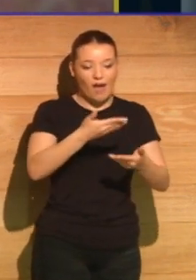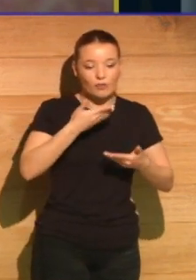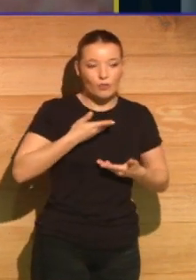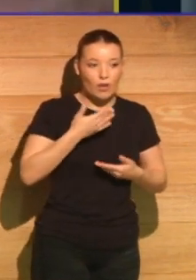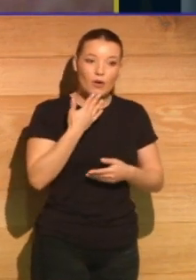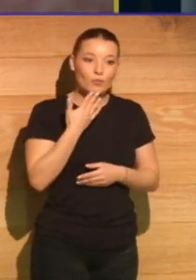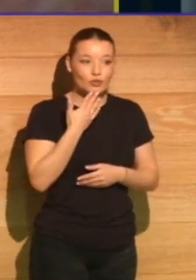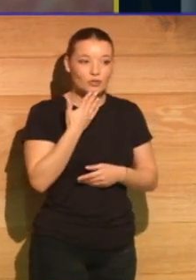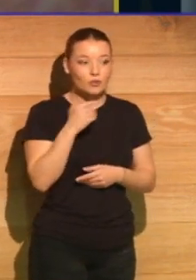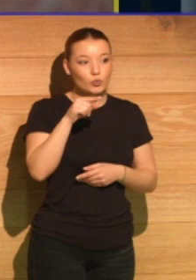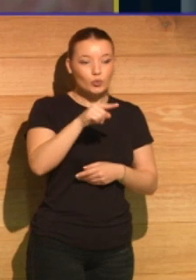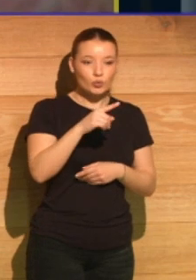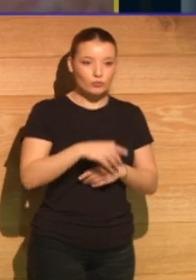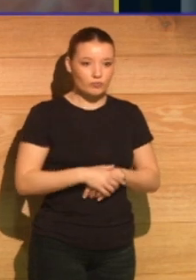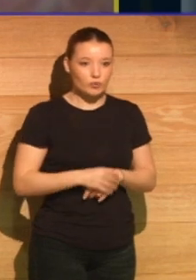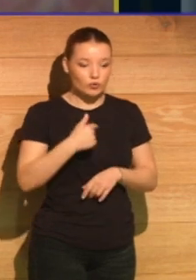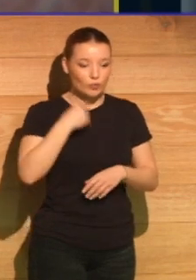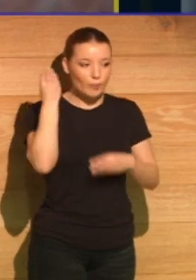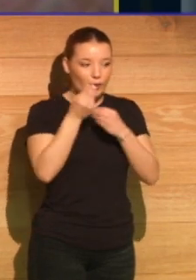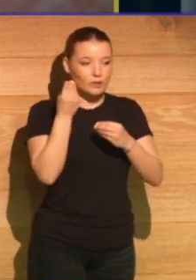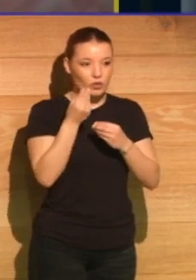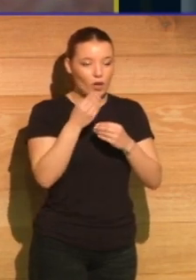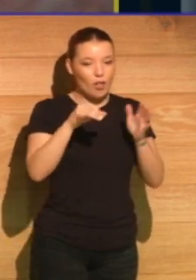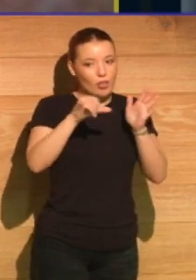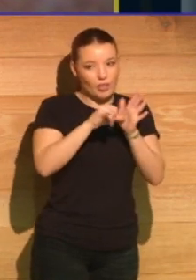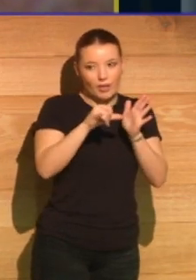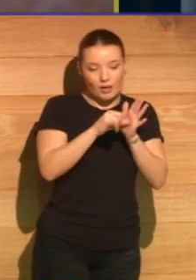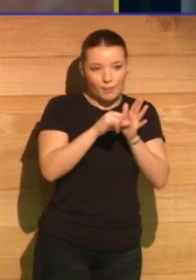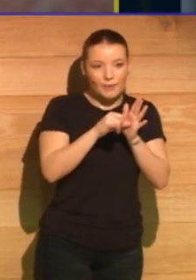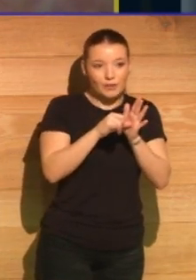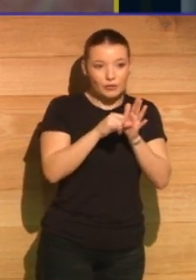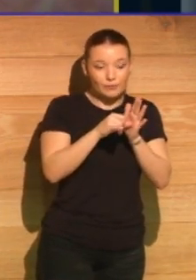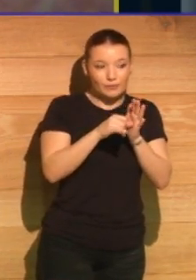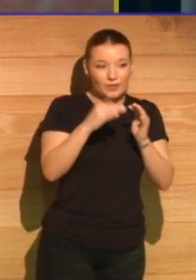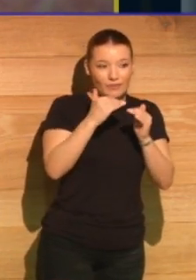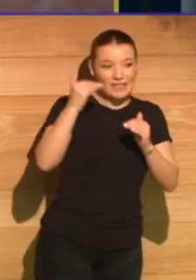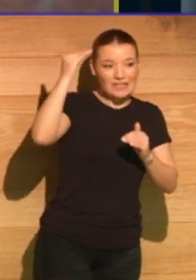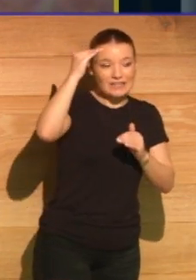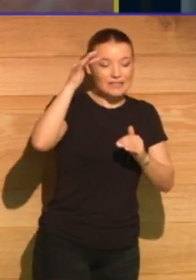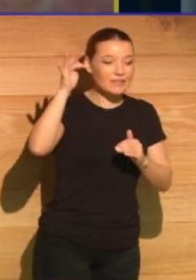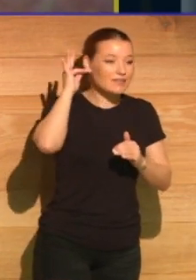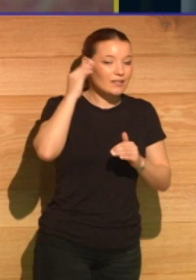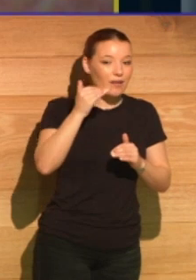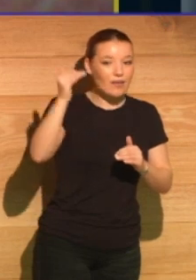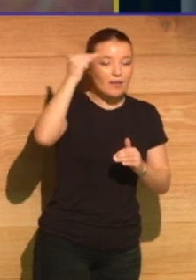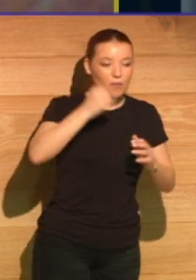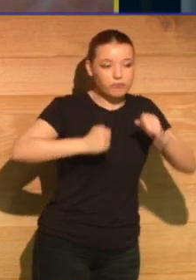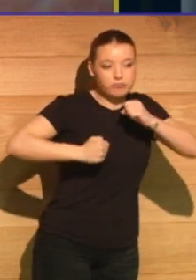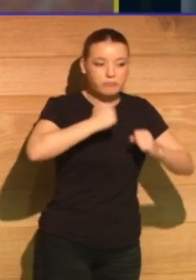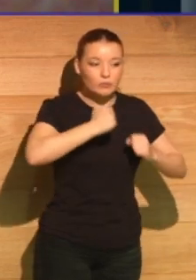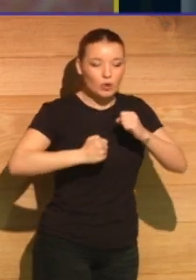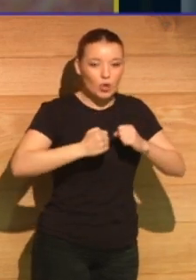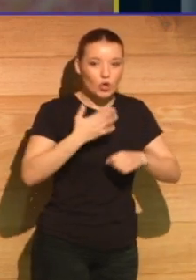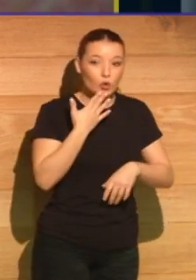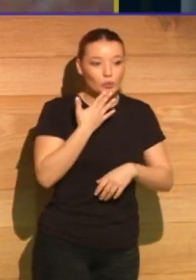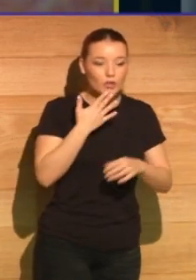que ese acercamiento de las figuras referenciales, de las gigantas, es una manera bonita de demostrarnos que está a